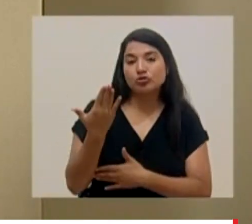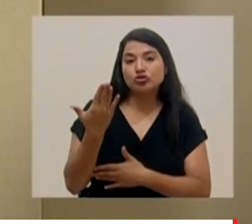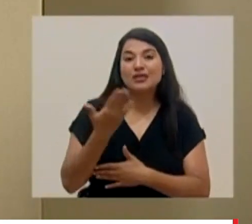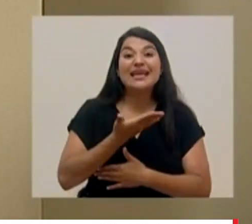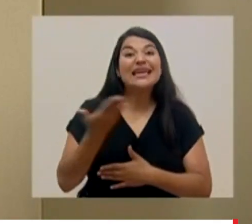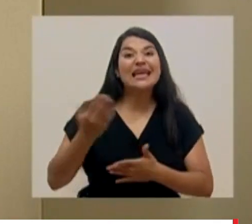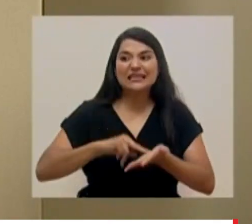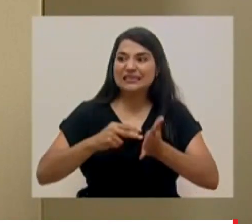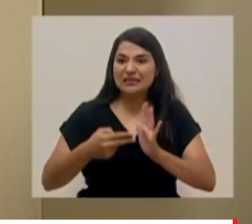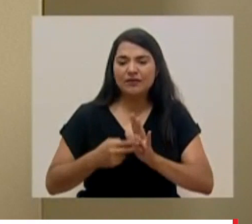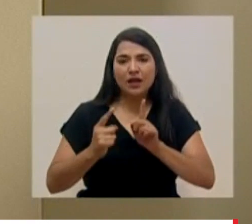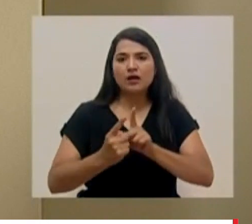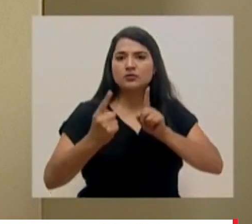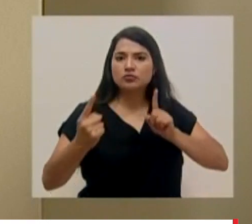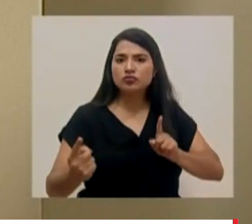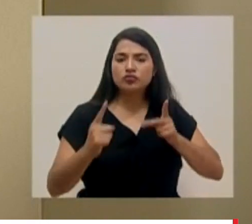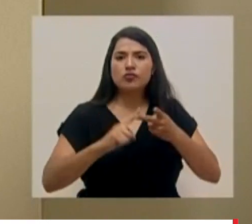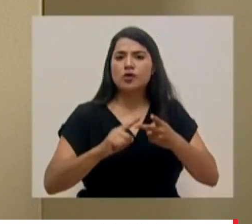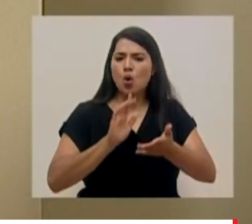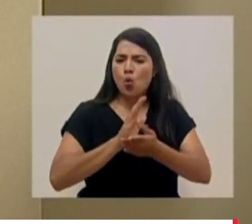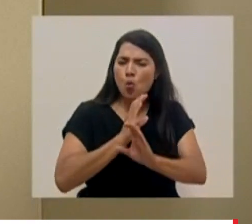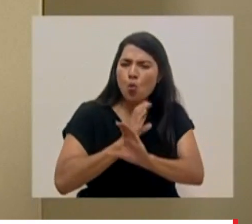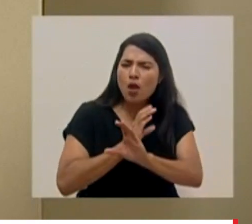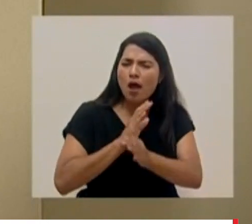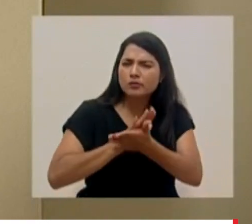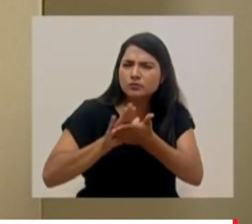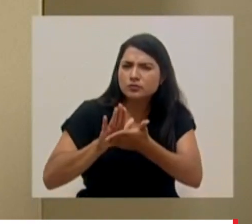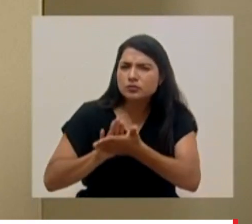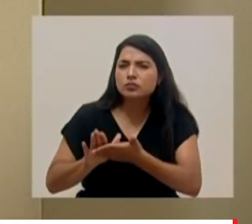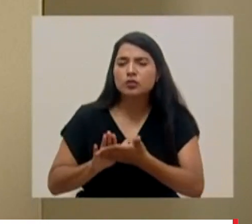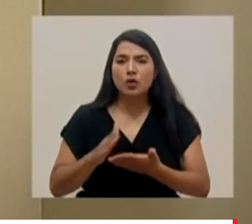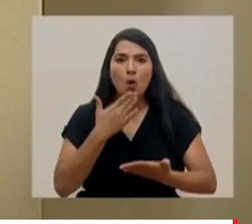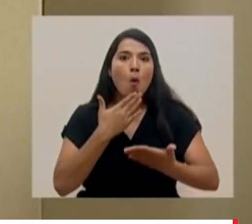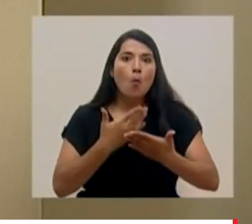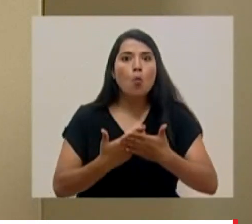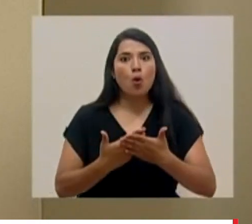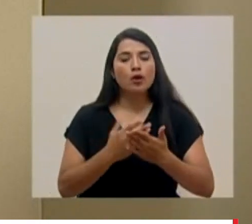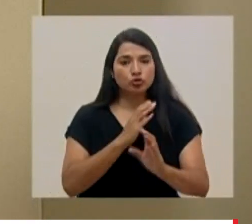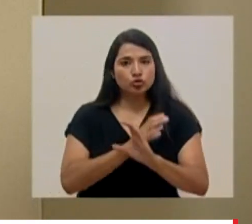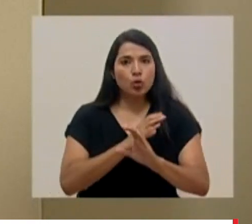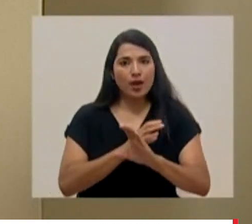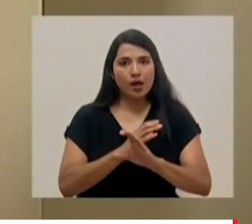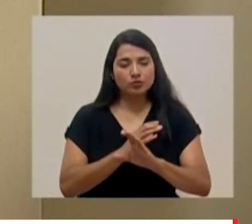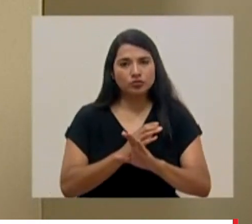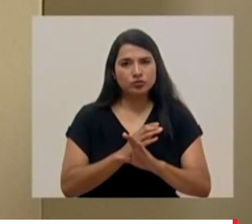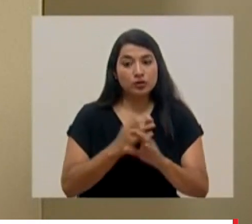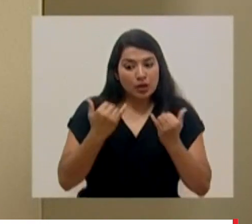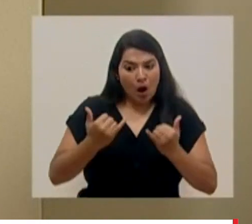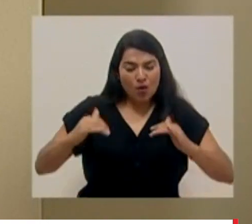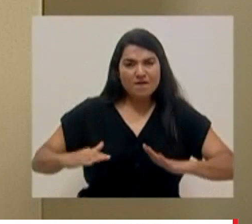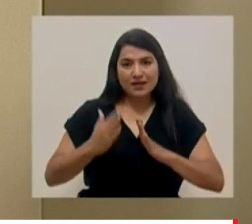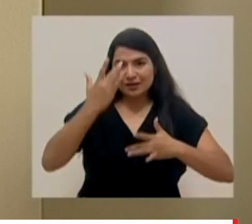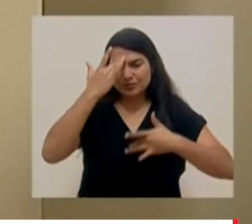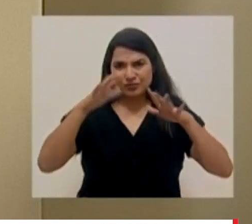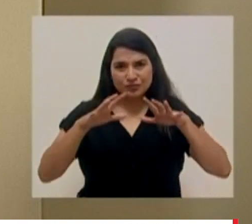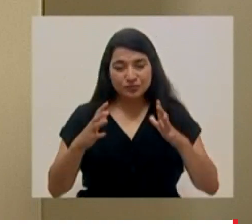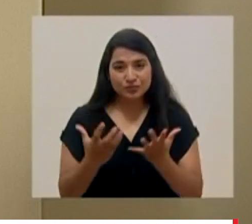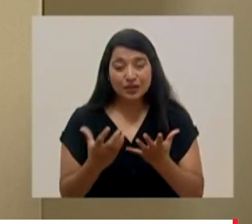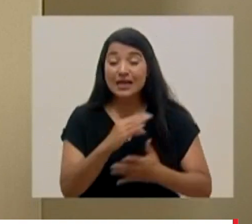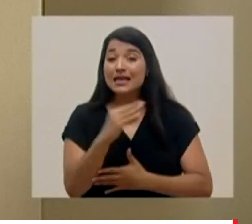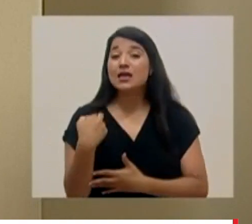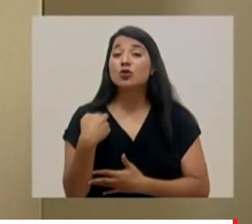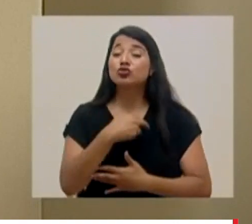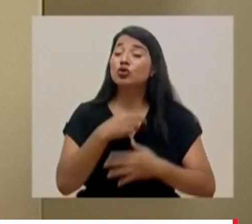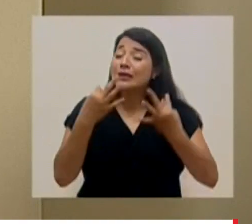ya distanciamiento social, medidas de higiene, las buenas prácticas de cómo vivimos en una pandemia y